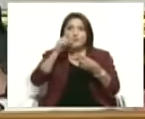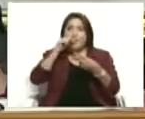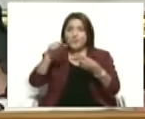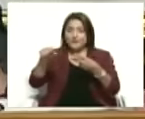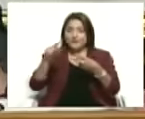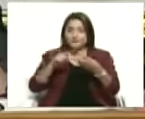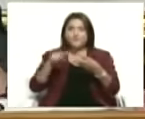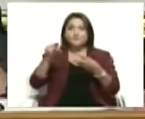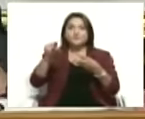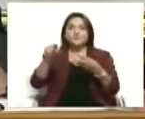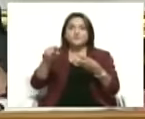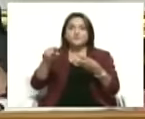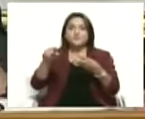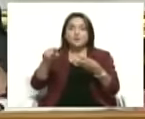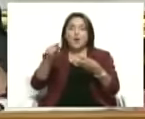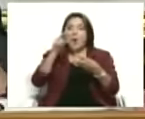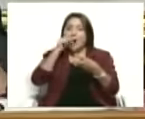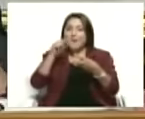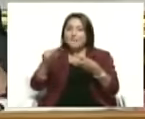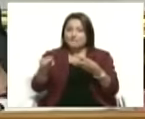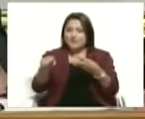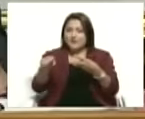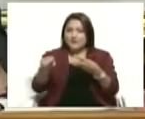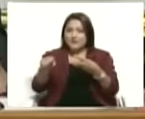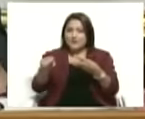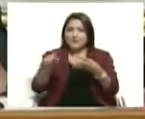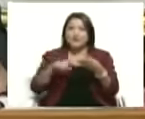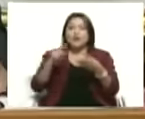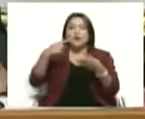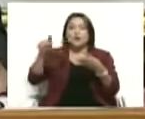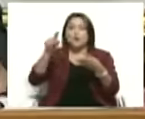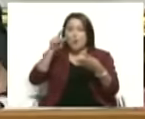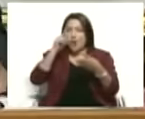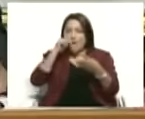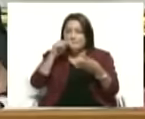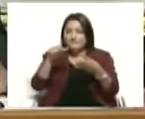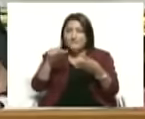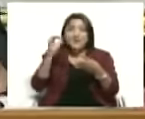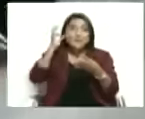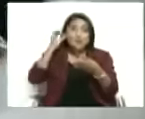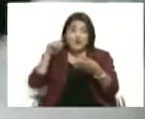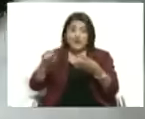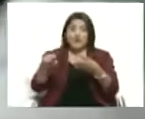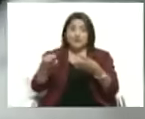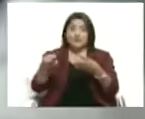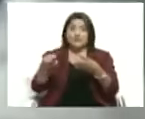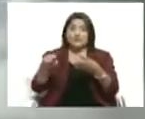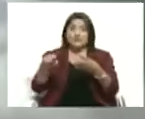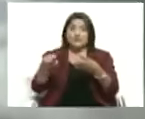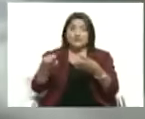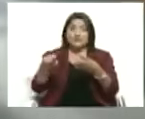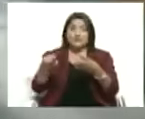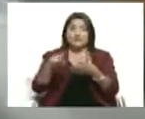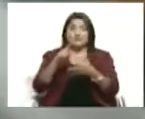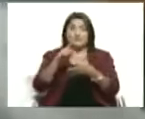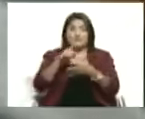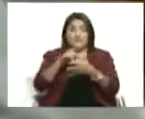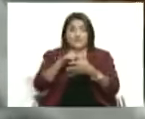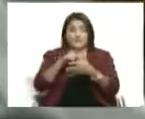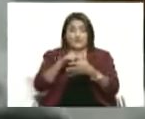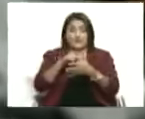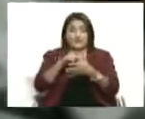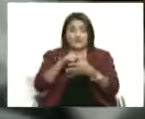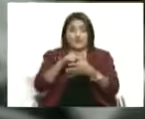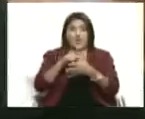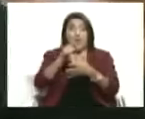Hill, el diputado José Cabello, la diputada Grecia Colmenares y